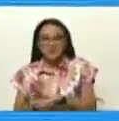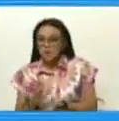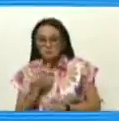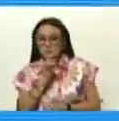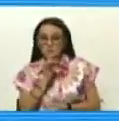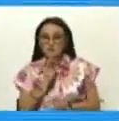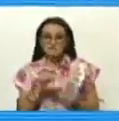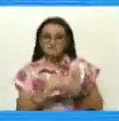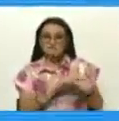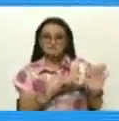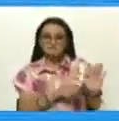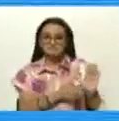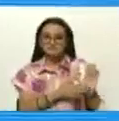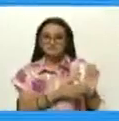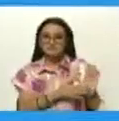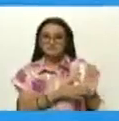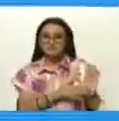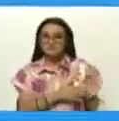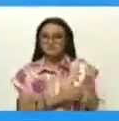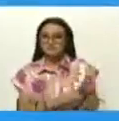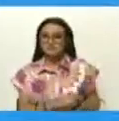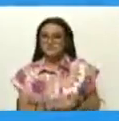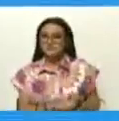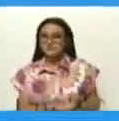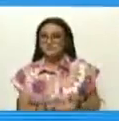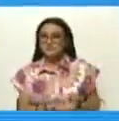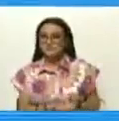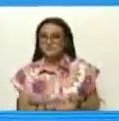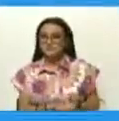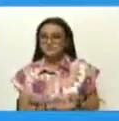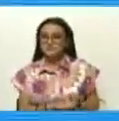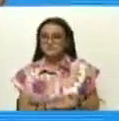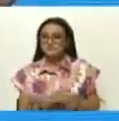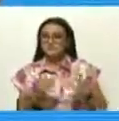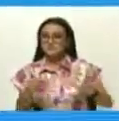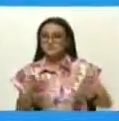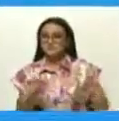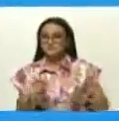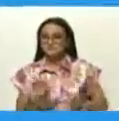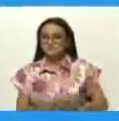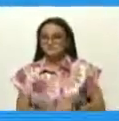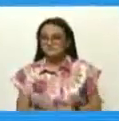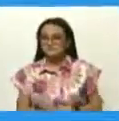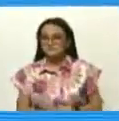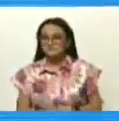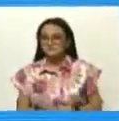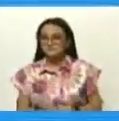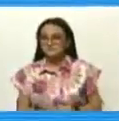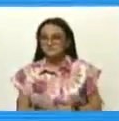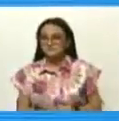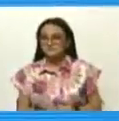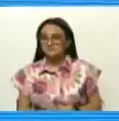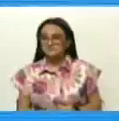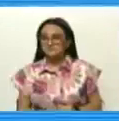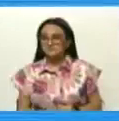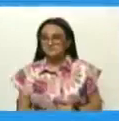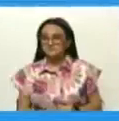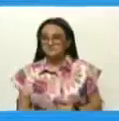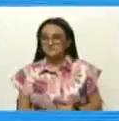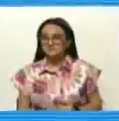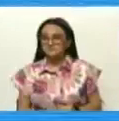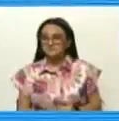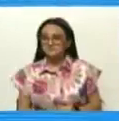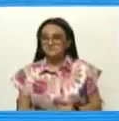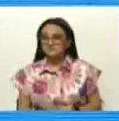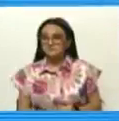Asumieron la presidencia de la Asamblea y se comprometieron que en 6 meses acababan con la revolución bolivariana. Los